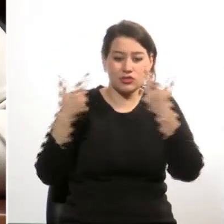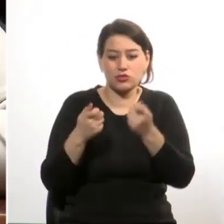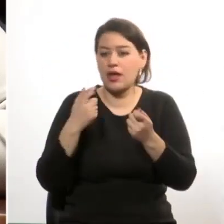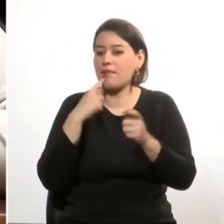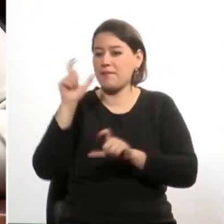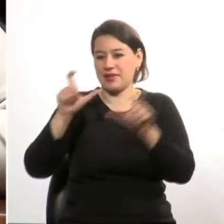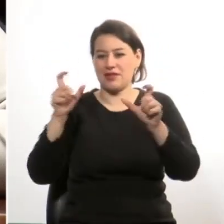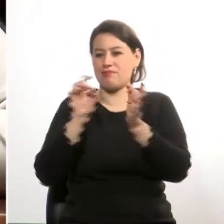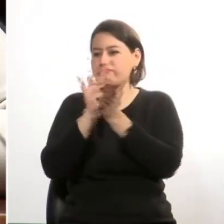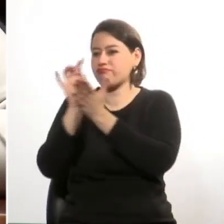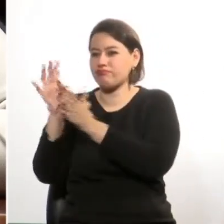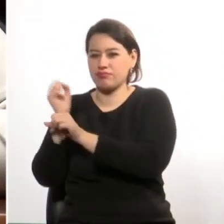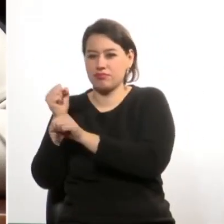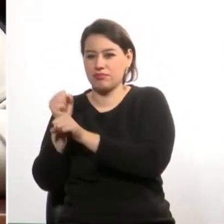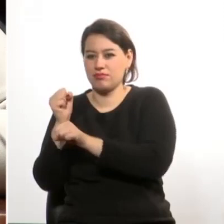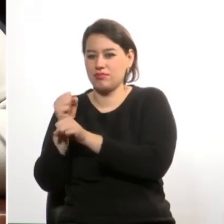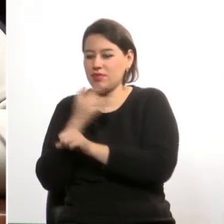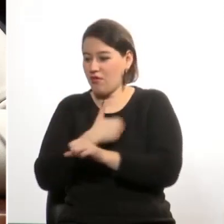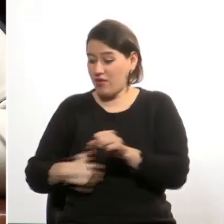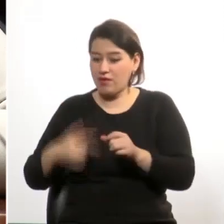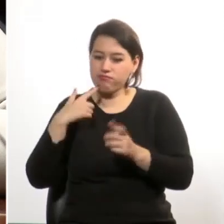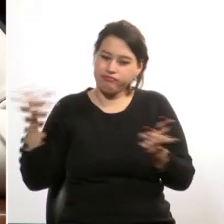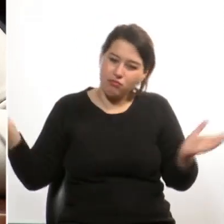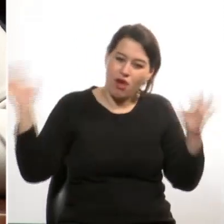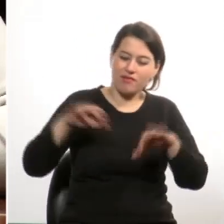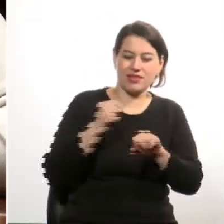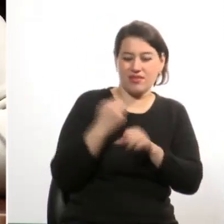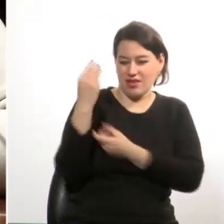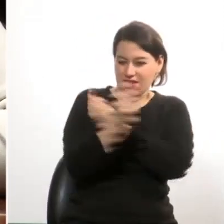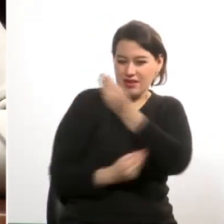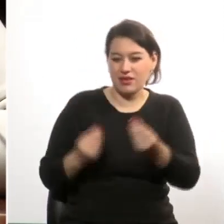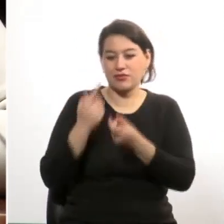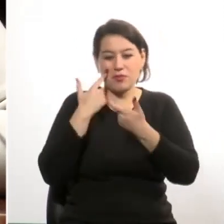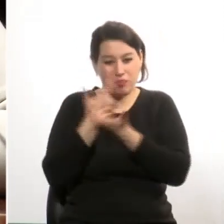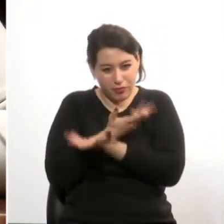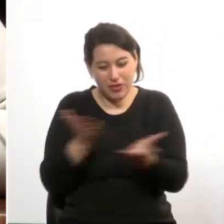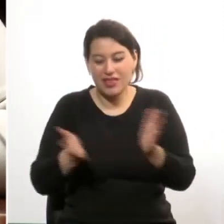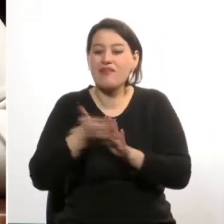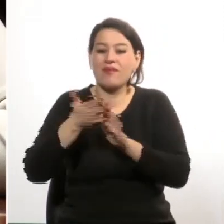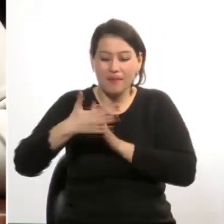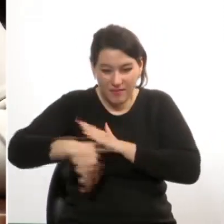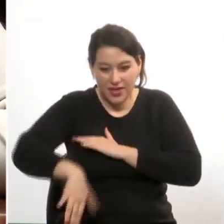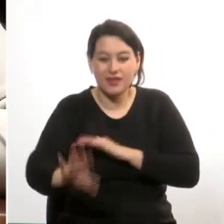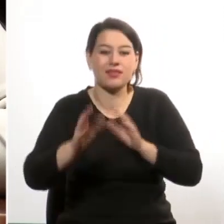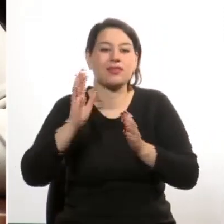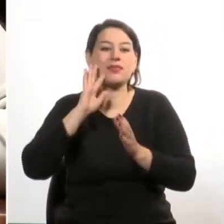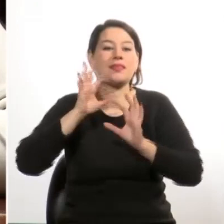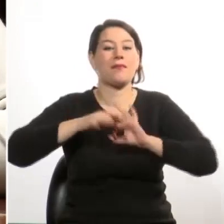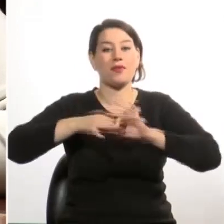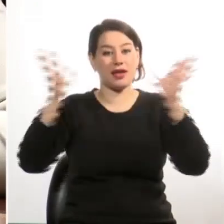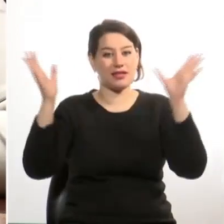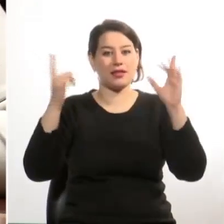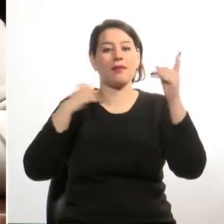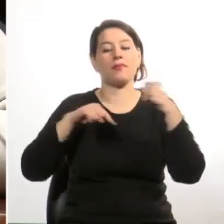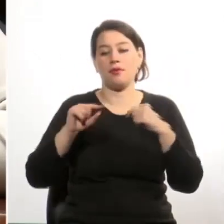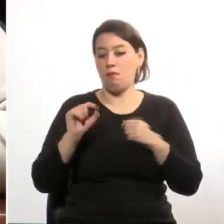destituidos, decretado por el Nobel Gobierno, despuntaba la primavera de la apertura democrática. Sin embargo,